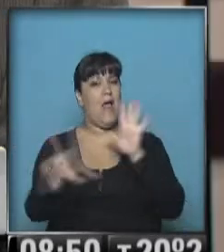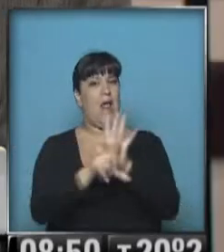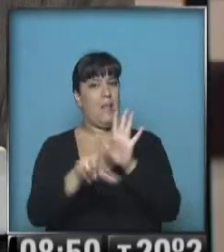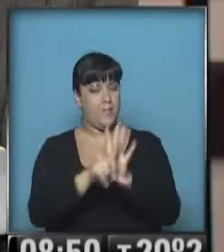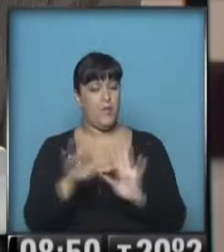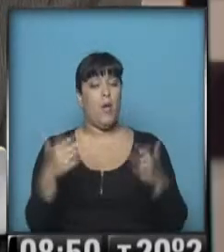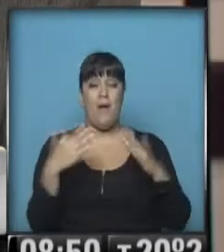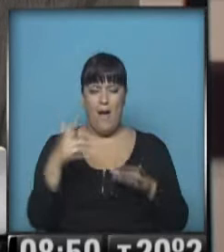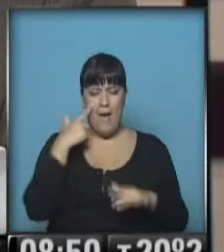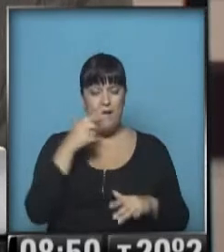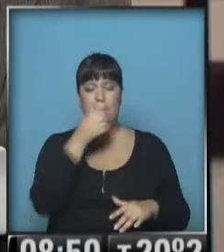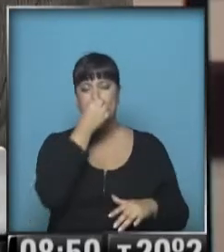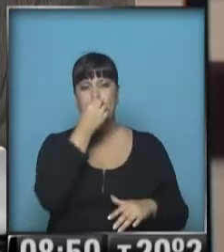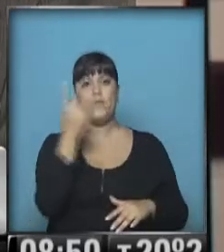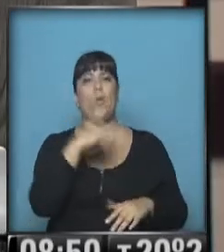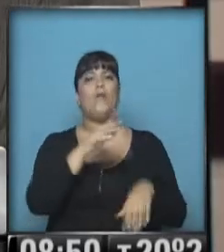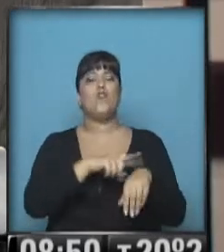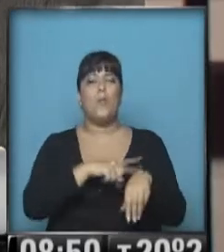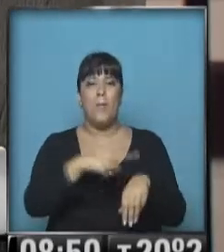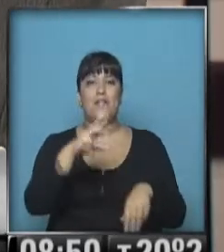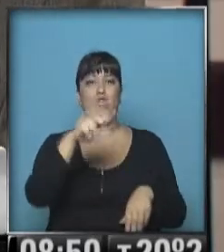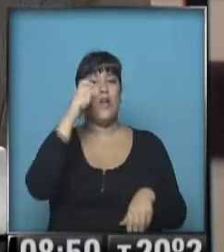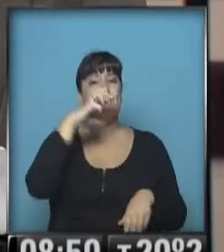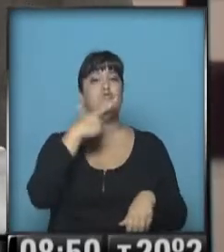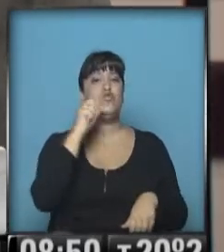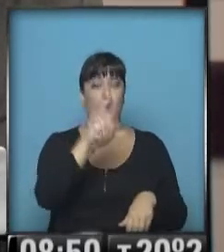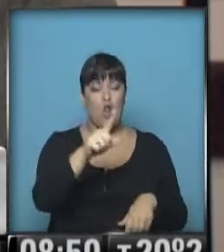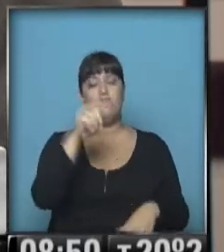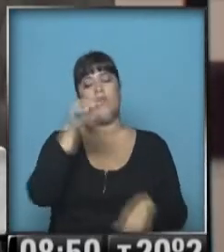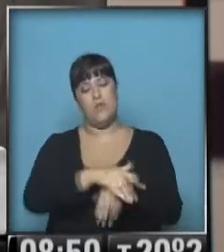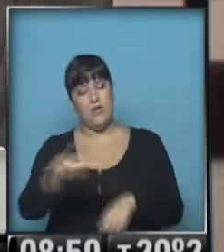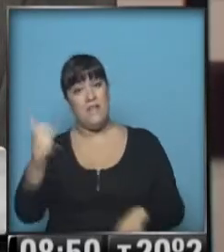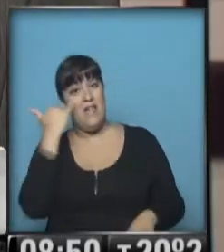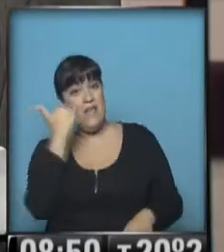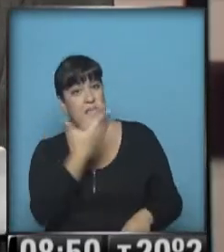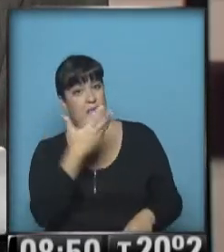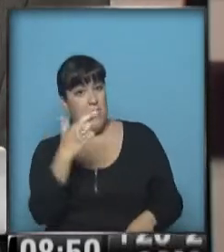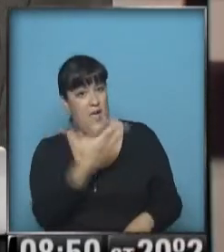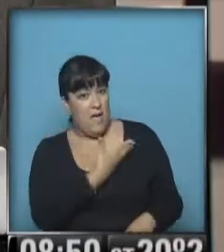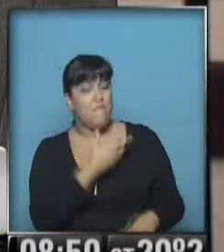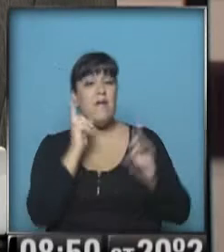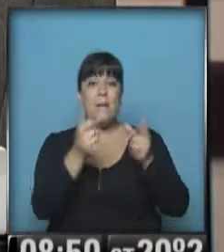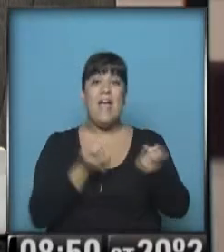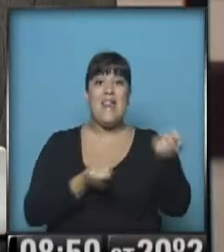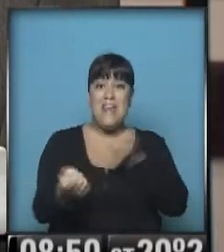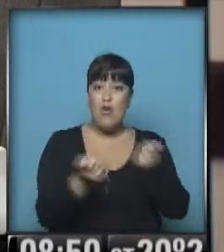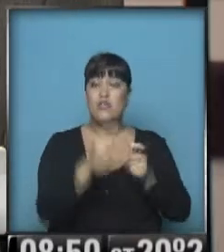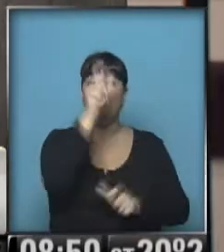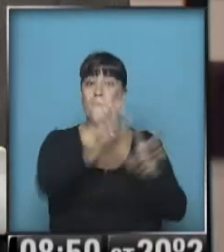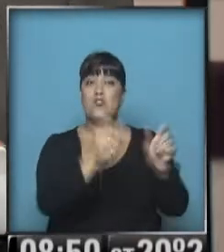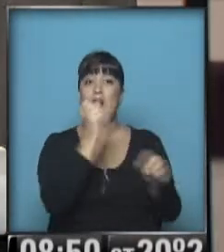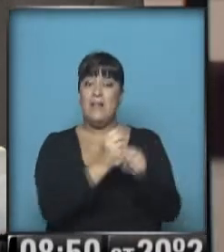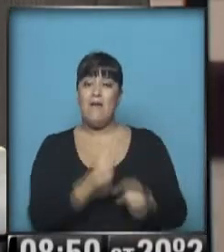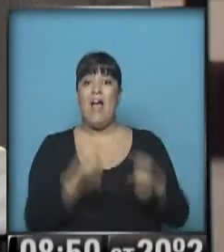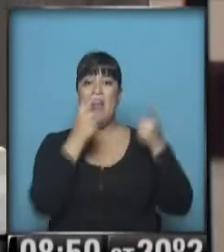pasemos cuando repsol se hace cargo del pf como parte de la negociación con los trabajadores ofrece un